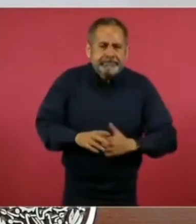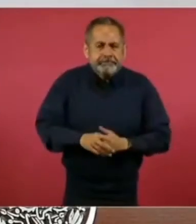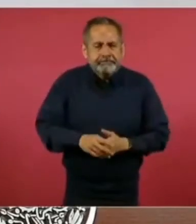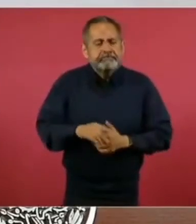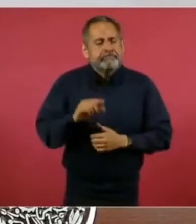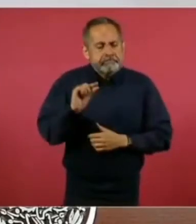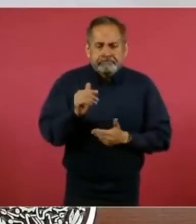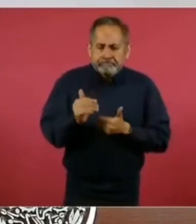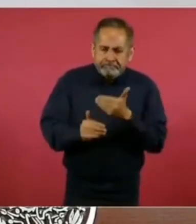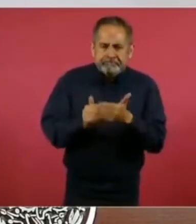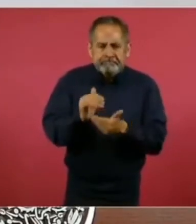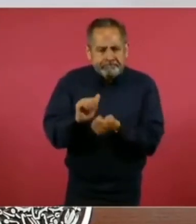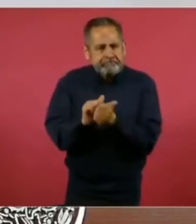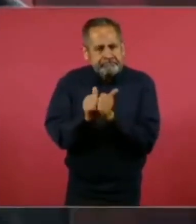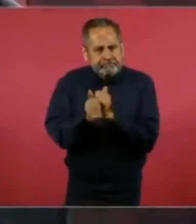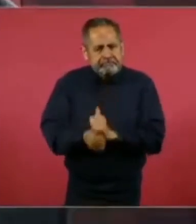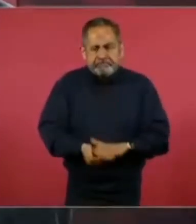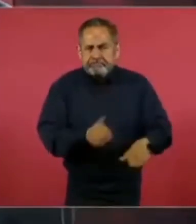proceso que